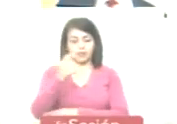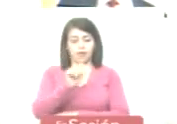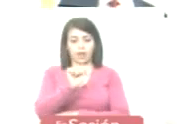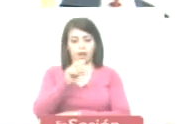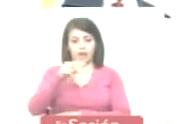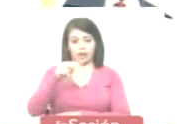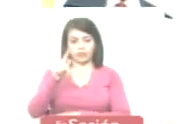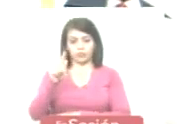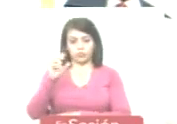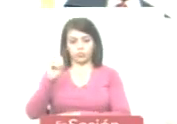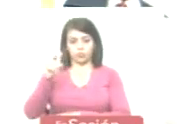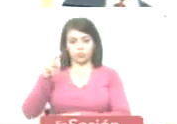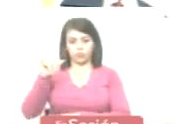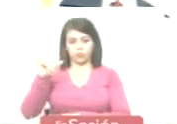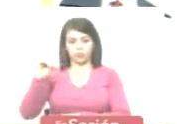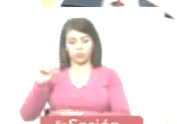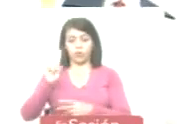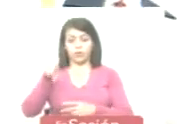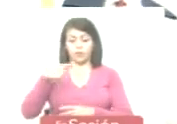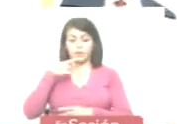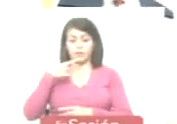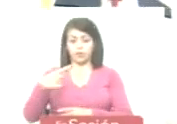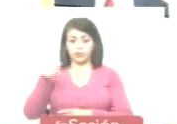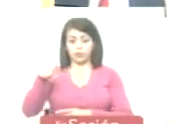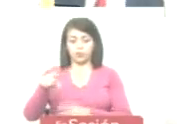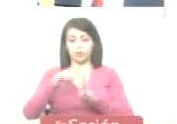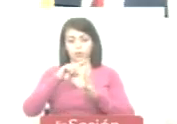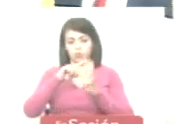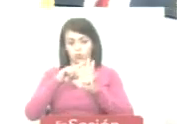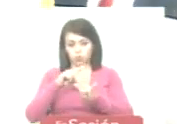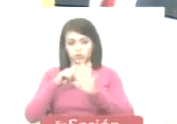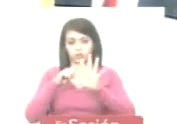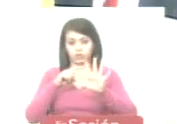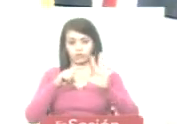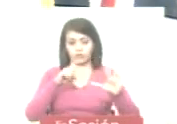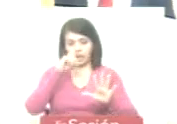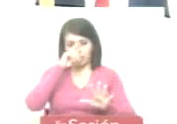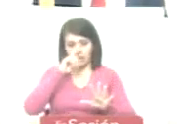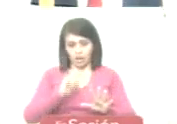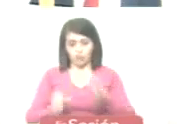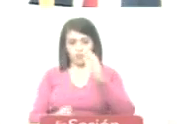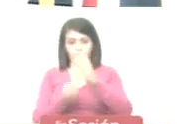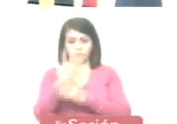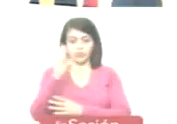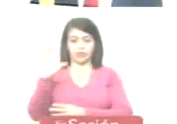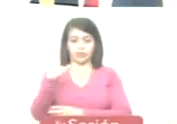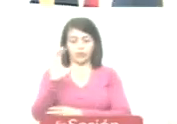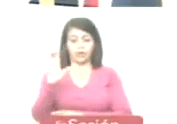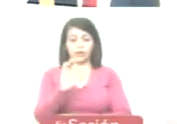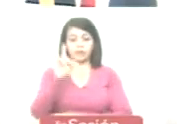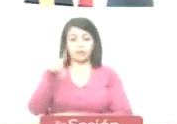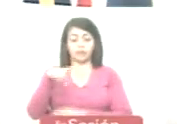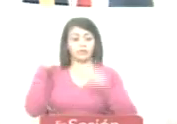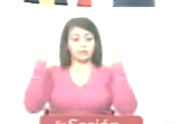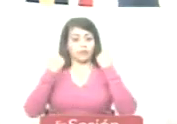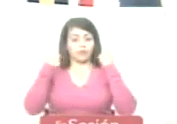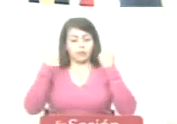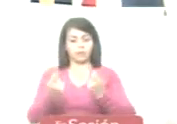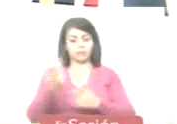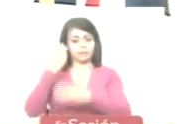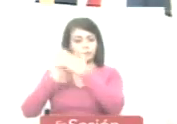Antonio Benavides Torres, quien resaltó los 455 años de la Fundación de Caracas, celebrados